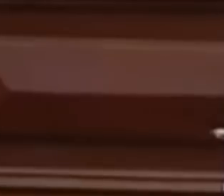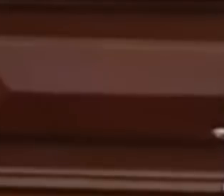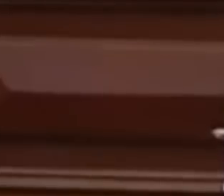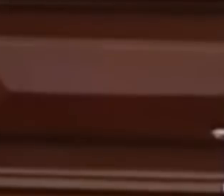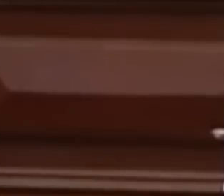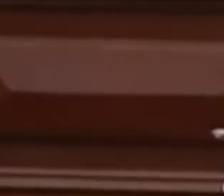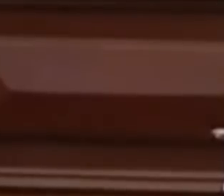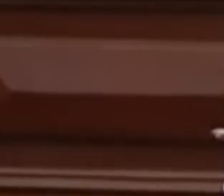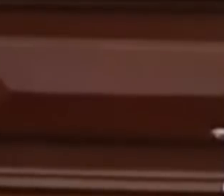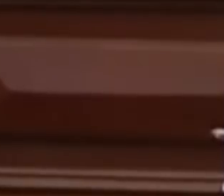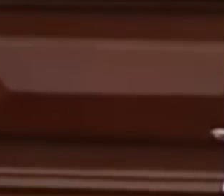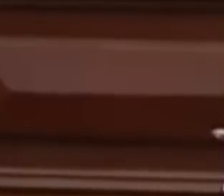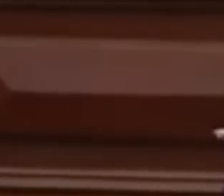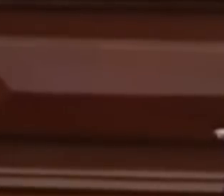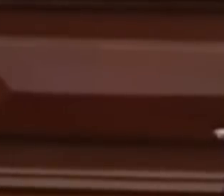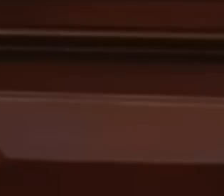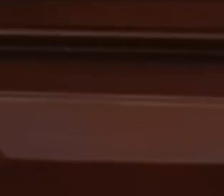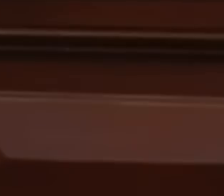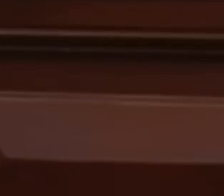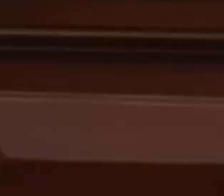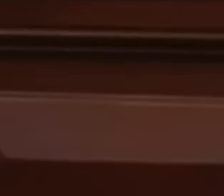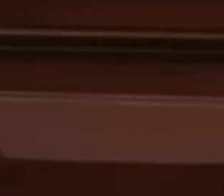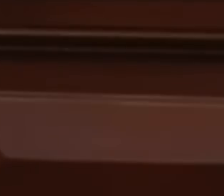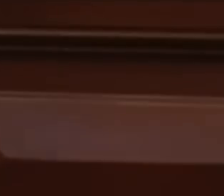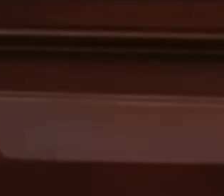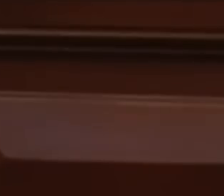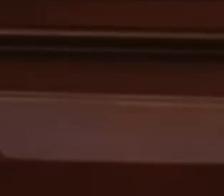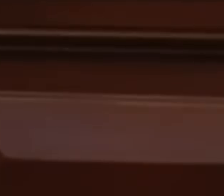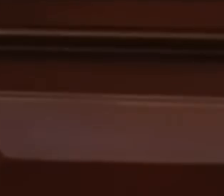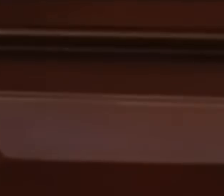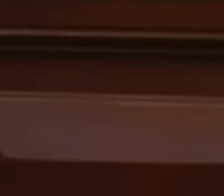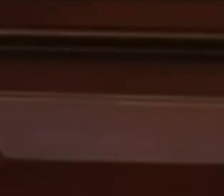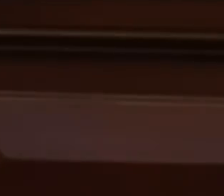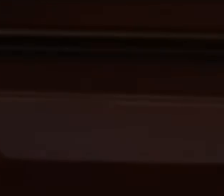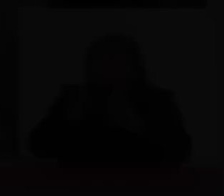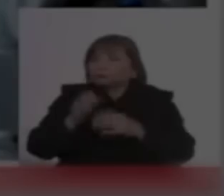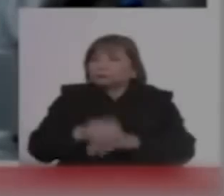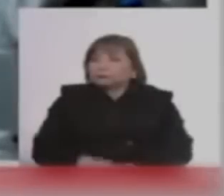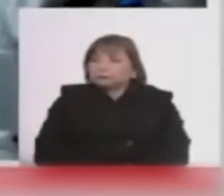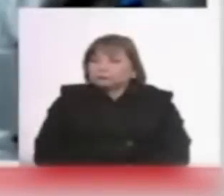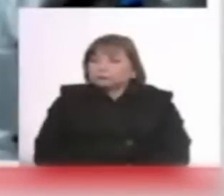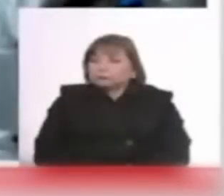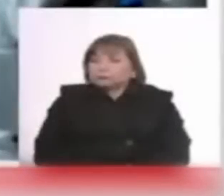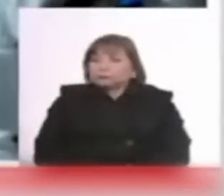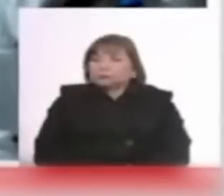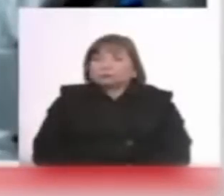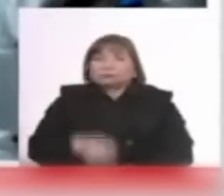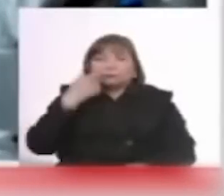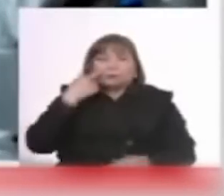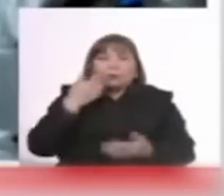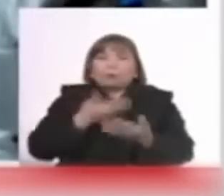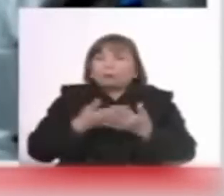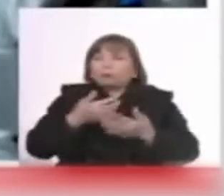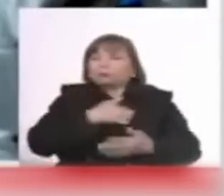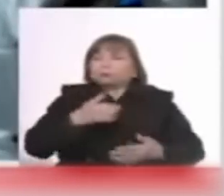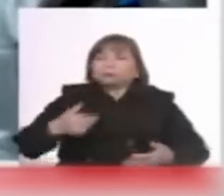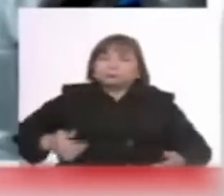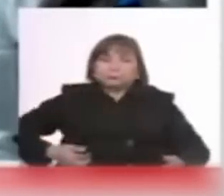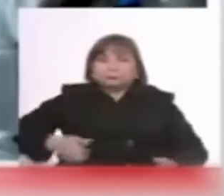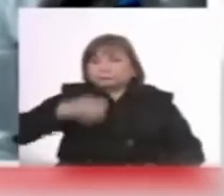que recibía el expresidente por mantenerlos en sus puestos. Al señor presidente de la